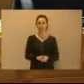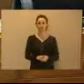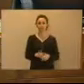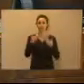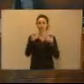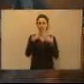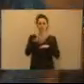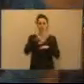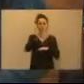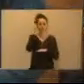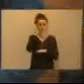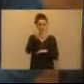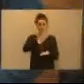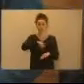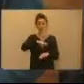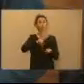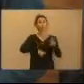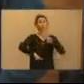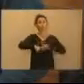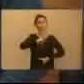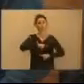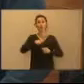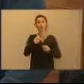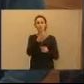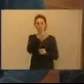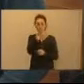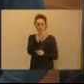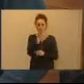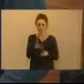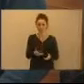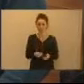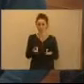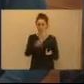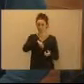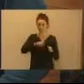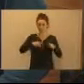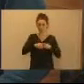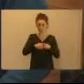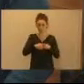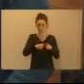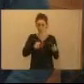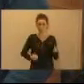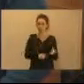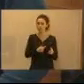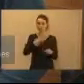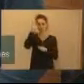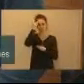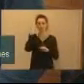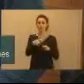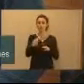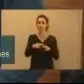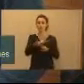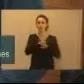Gracias, señora consejera. Estamos preocupados y por eso le planteamos esta pregunta. Nuestro grupo parlamentario creemos firmemente que la política debe dejar